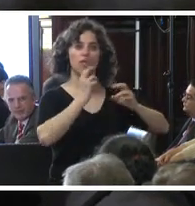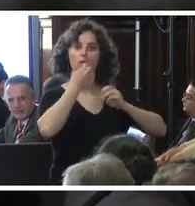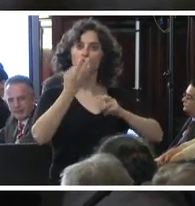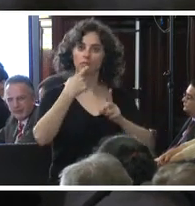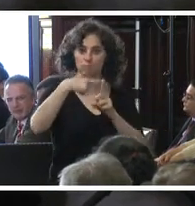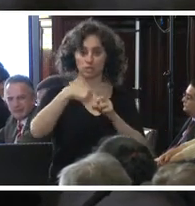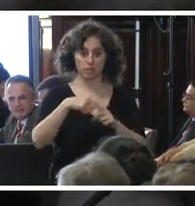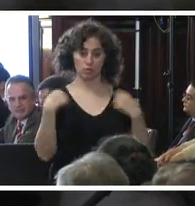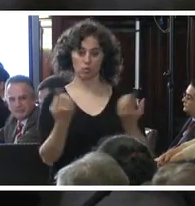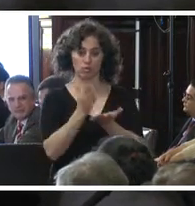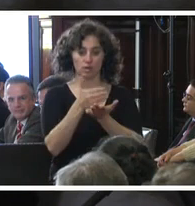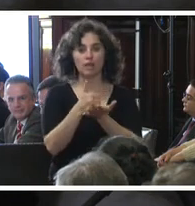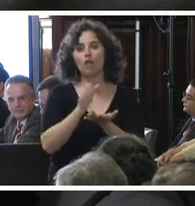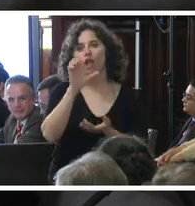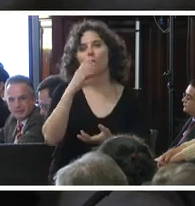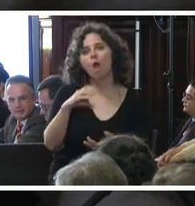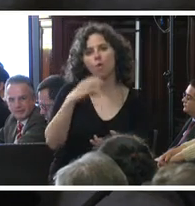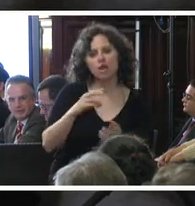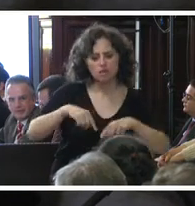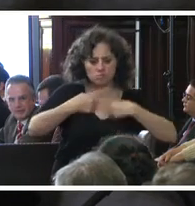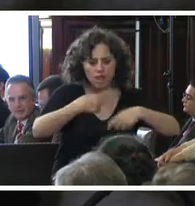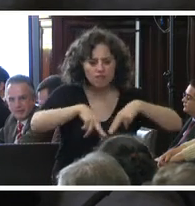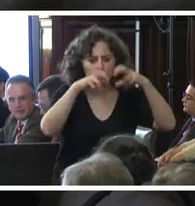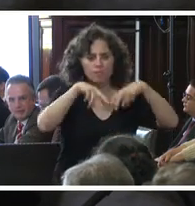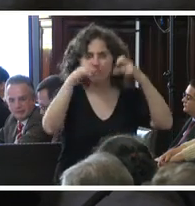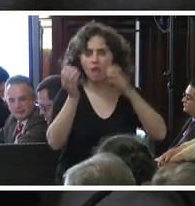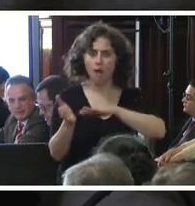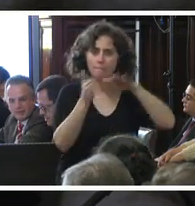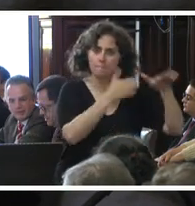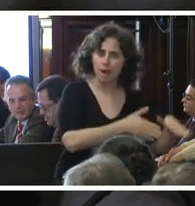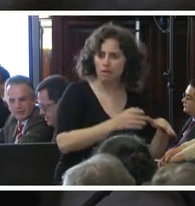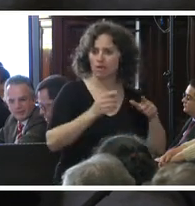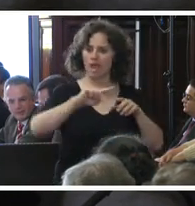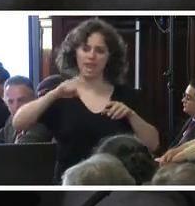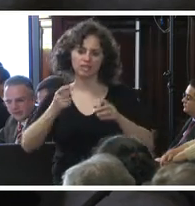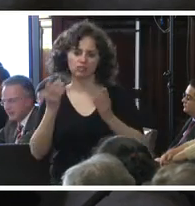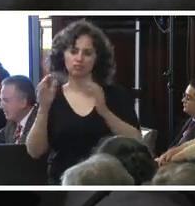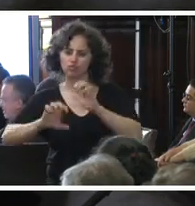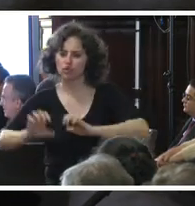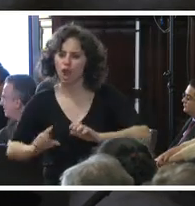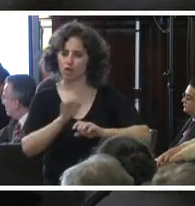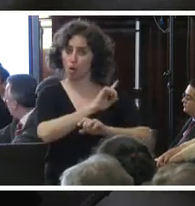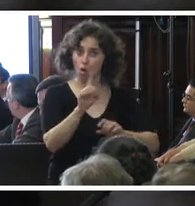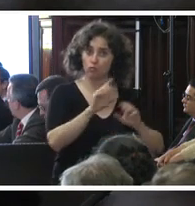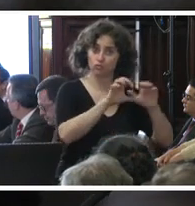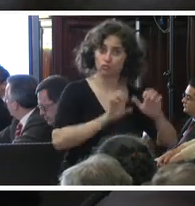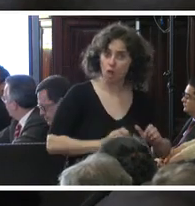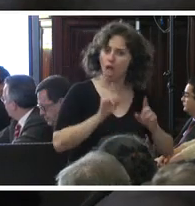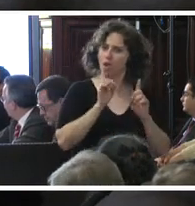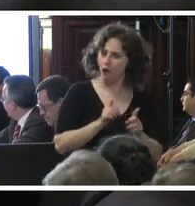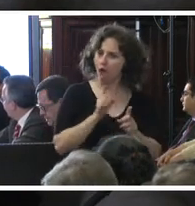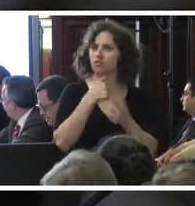es seguir investigando independientemente de que lo haga un exfuncionario o un funcionario. Quiero